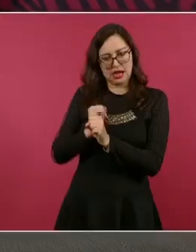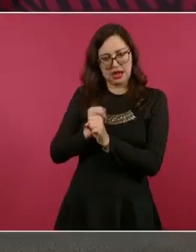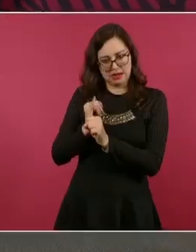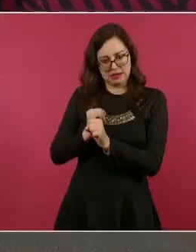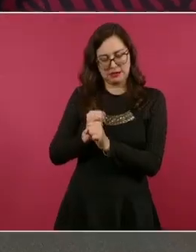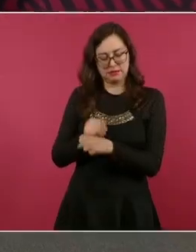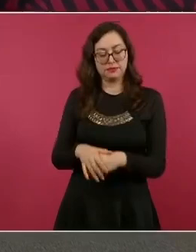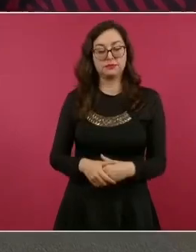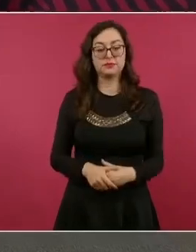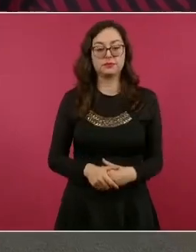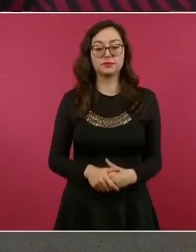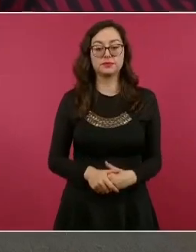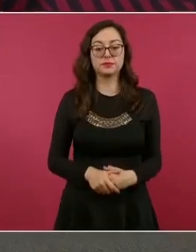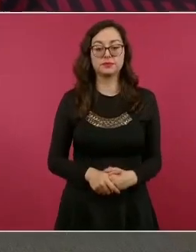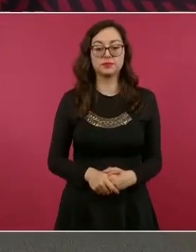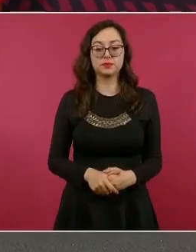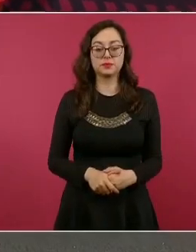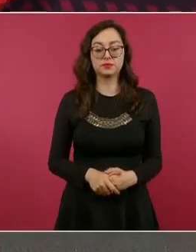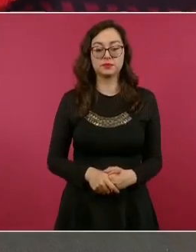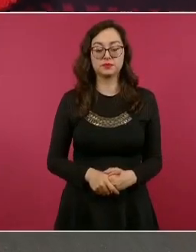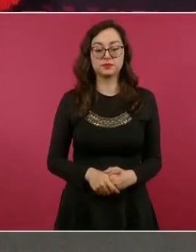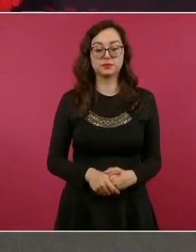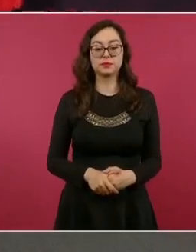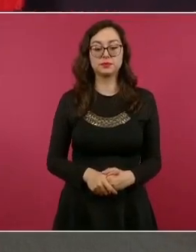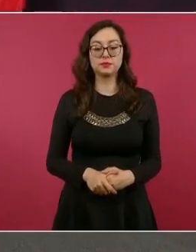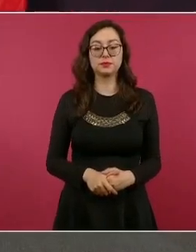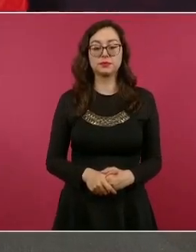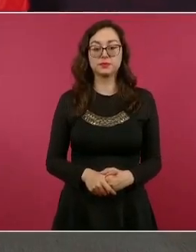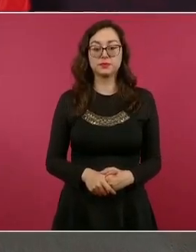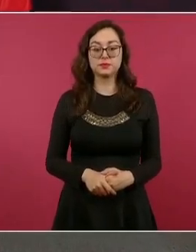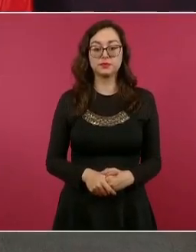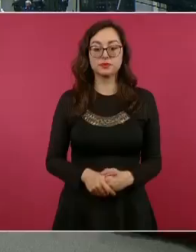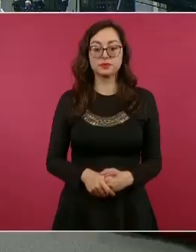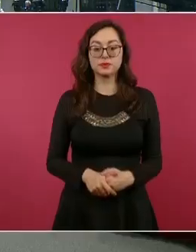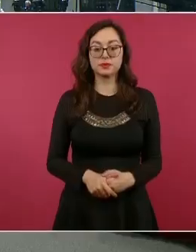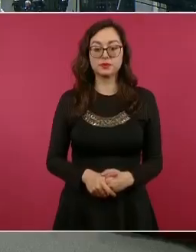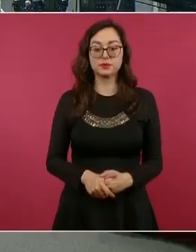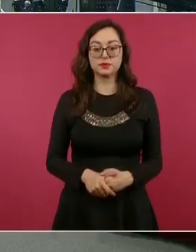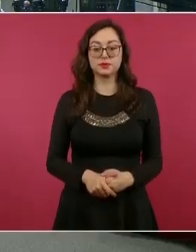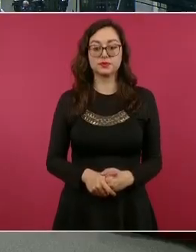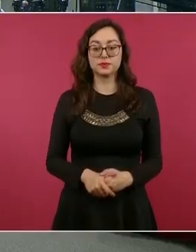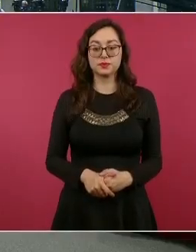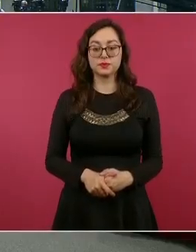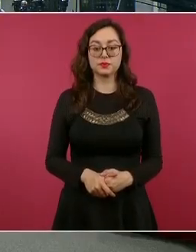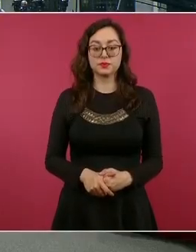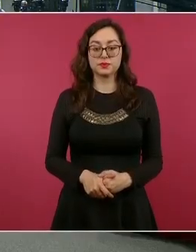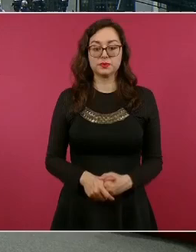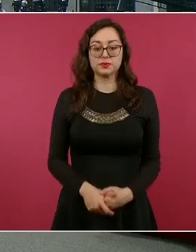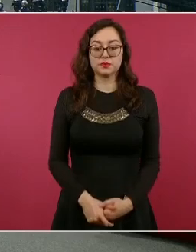en cualquier caso. Segunda fila, segunda fila, fila. Ya pregunto.